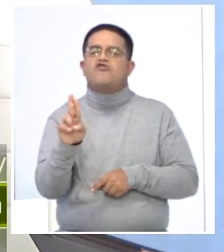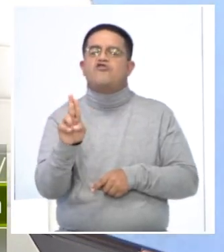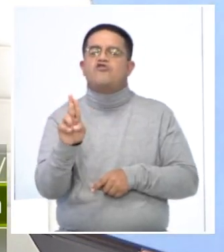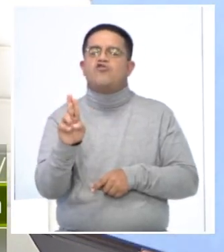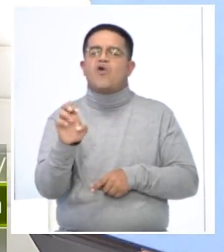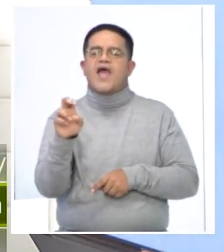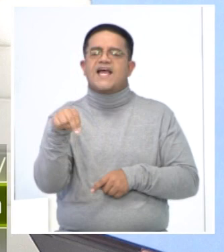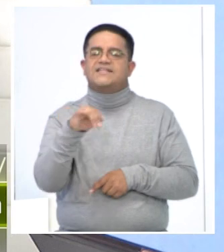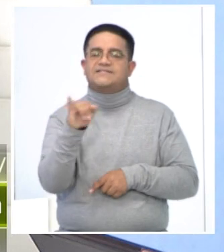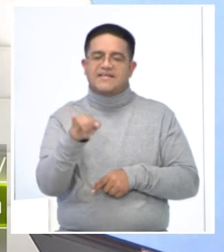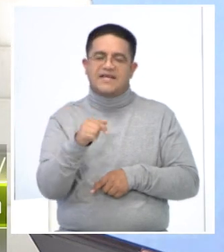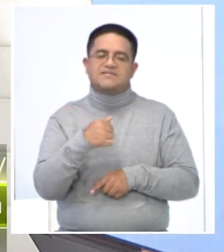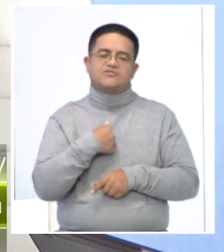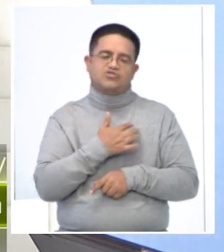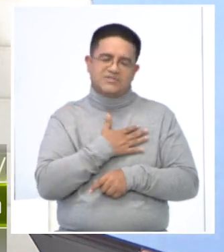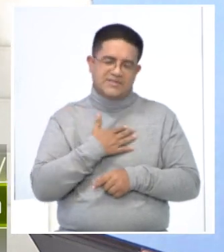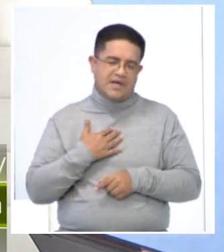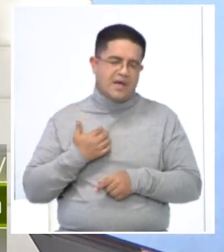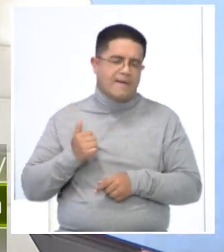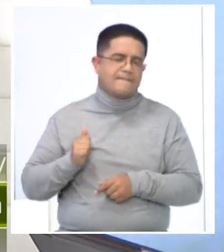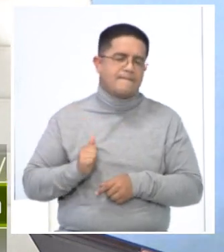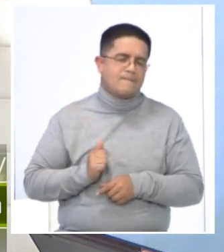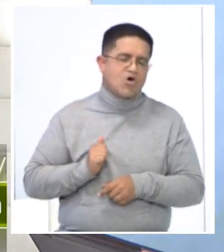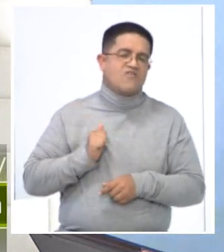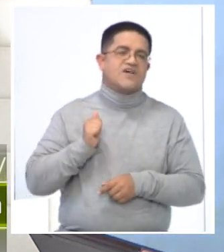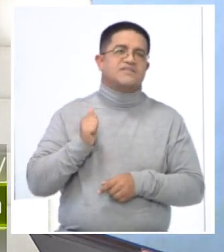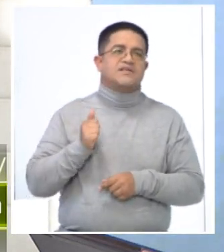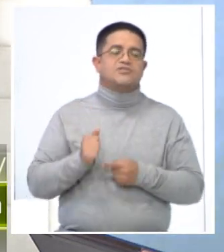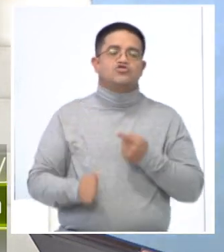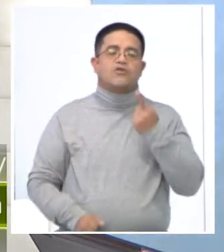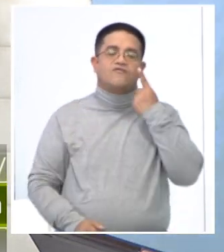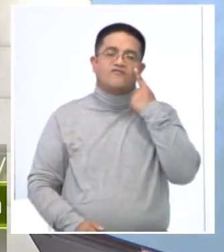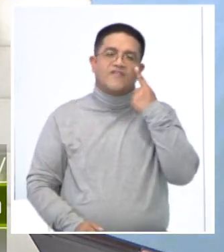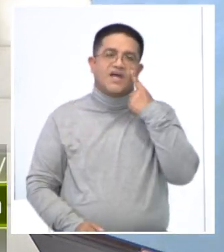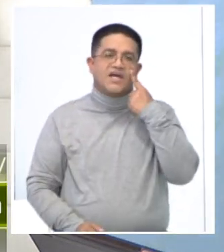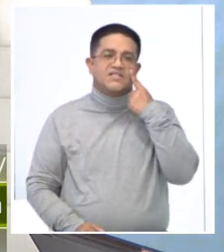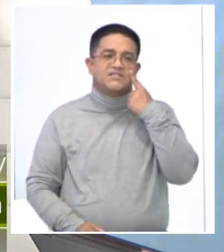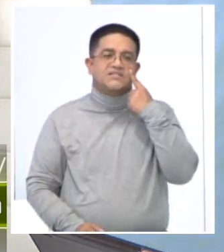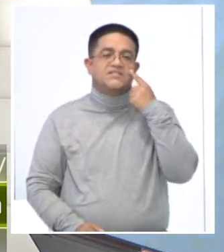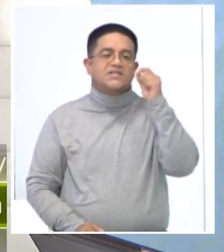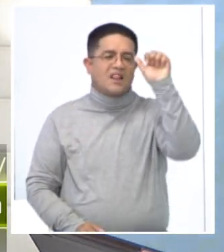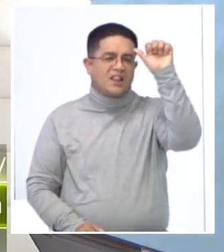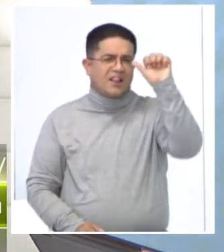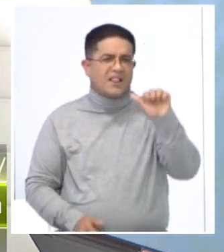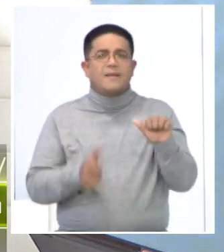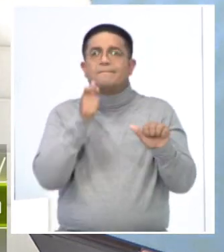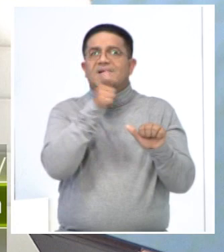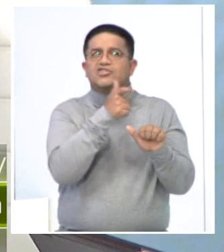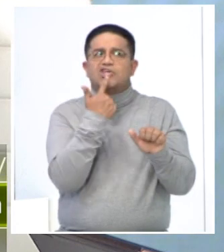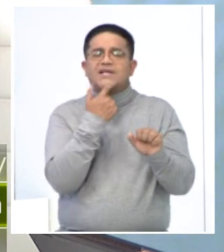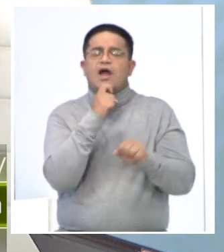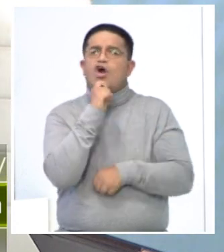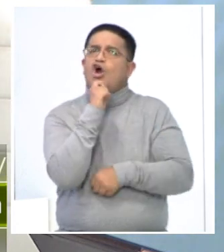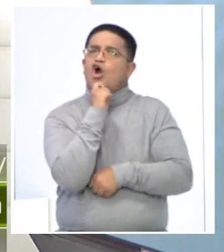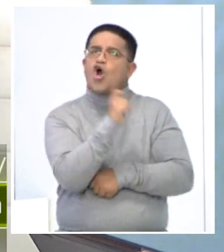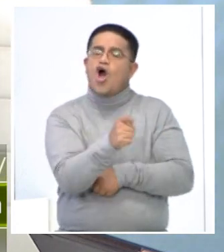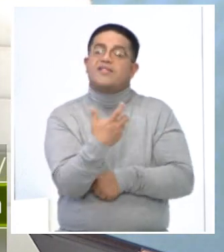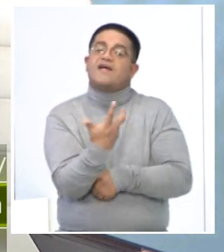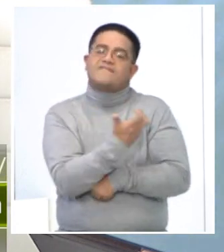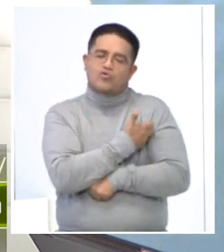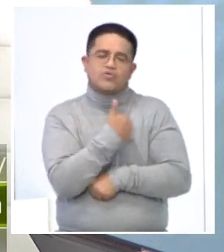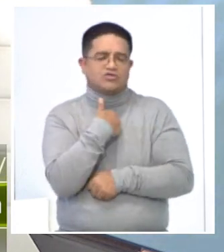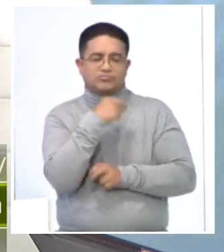yo quiero Daniel aprovechar este espacio porque he visto comentarios de los antivacunas o sea yo respeto El